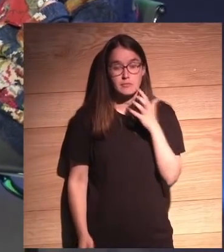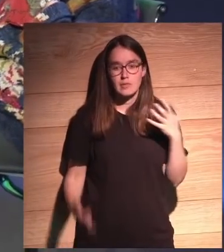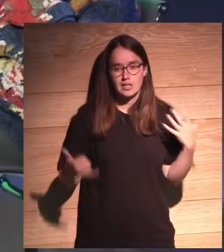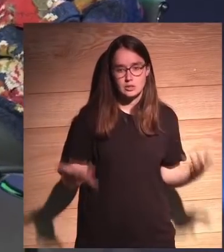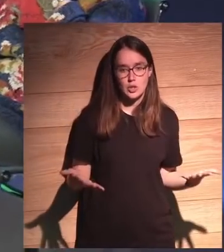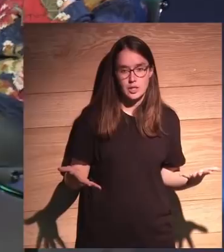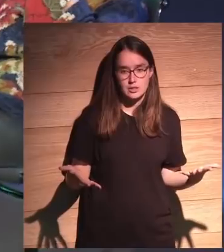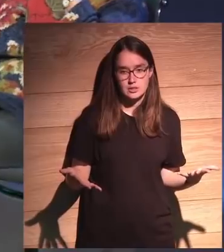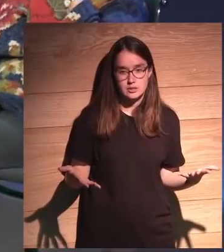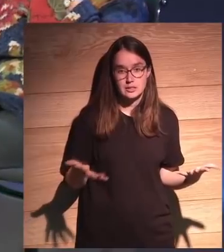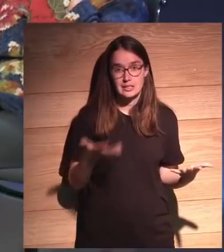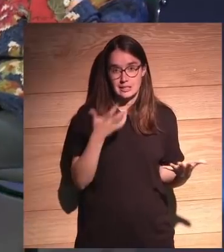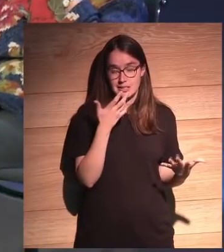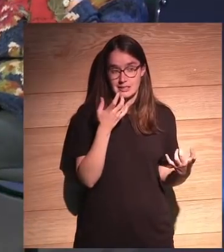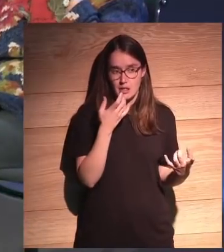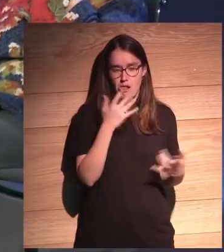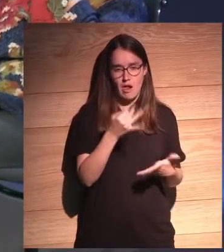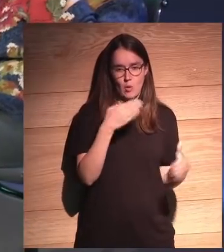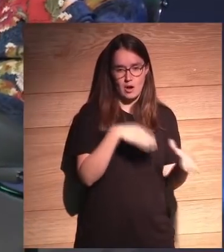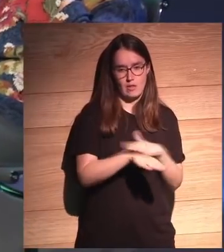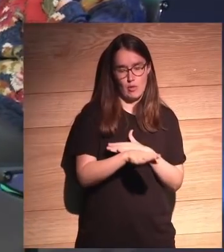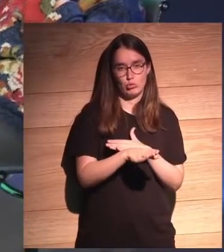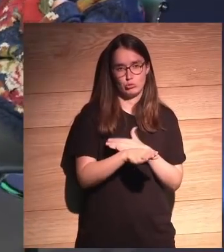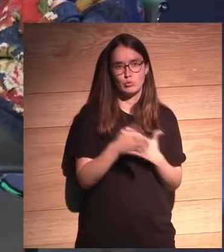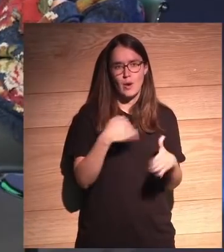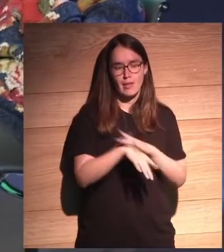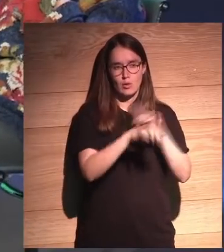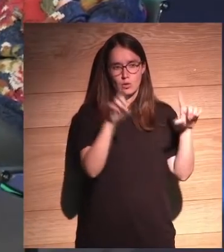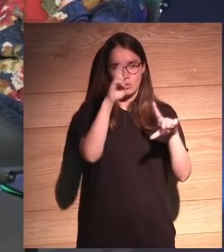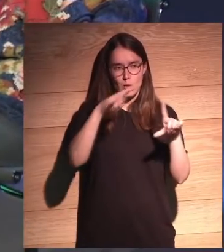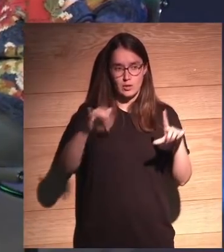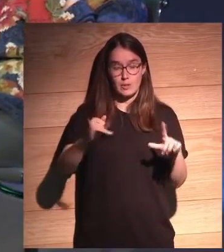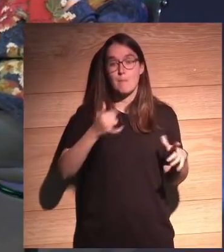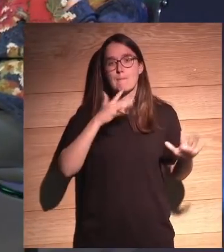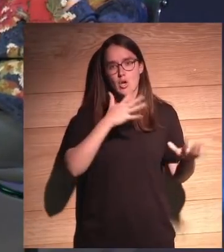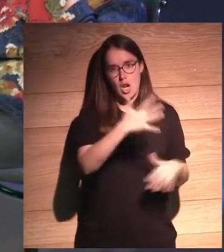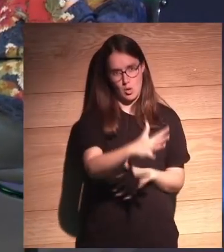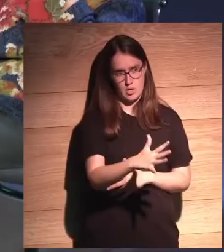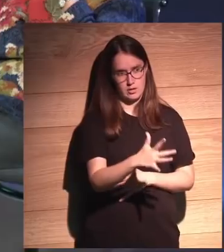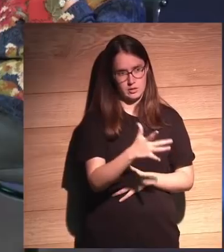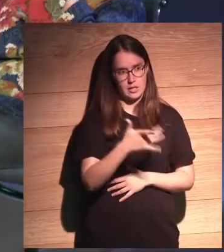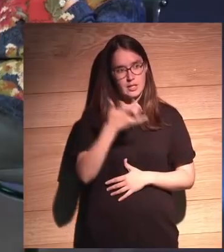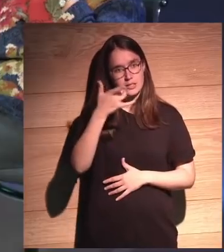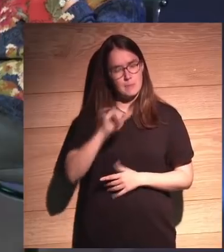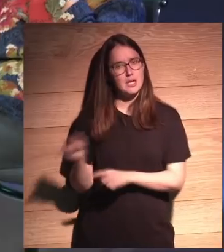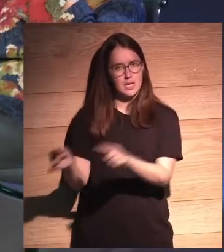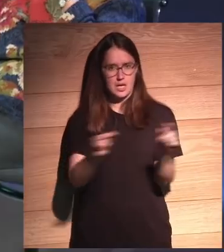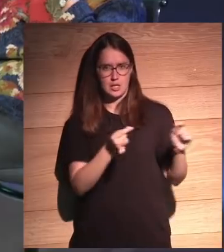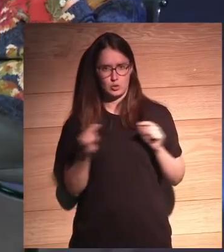Entonces, sí hay guardados, almacenados cuadros mediocres. Ahora, yo también he